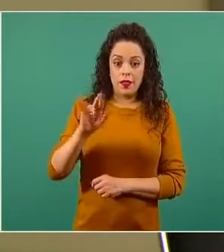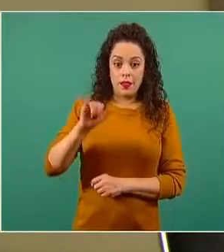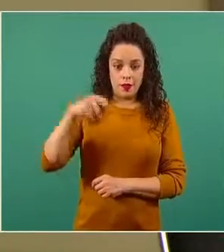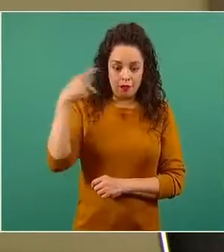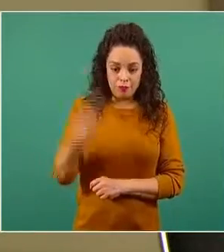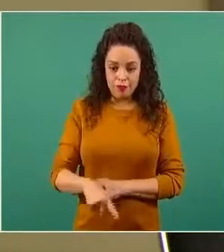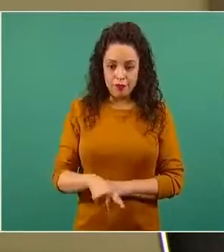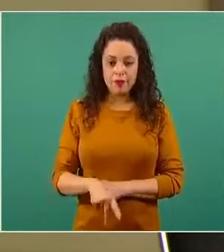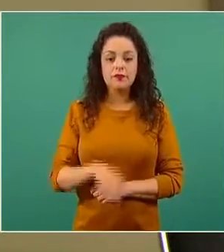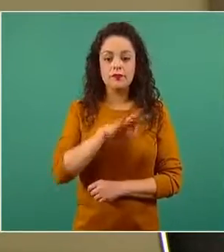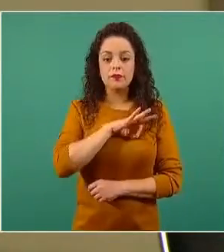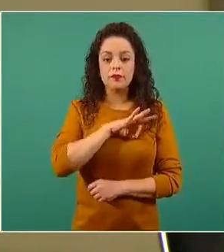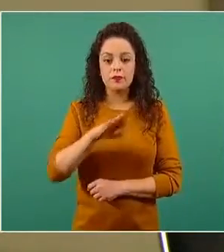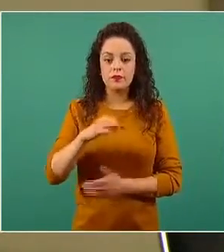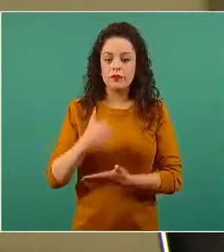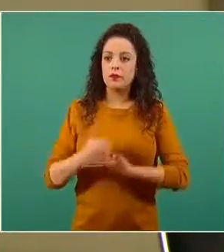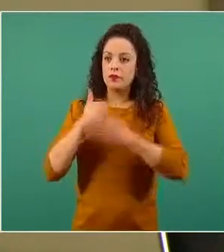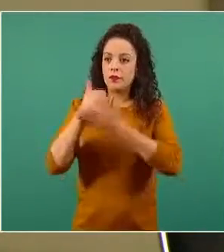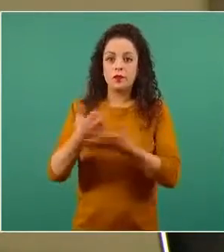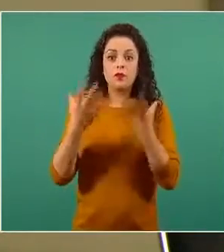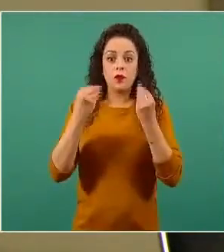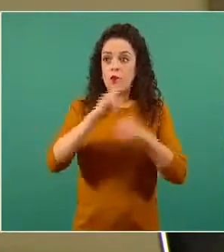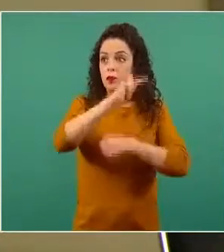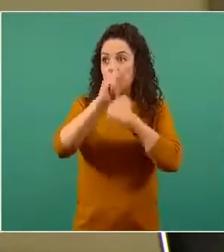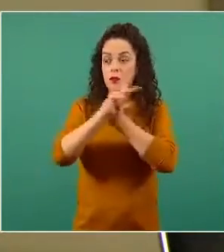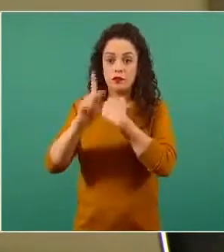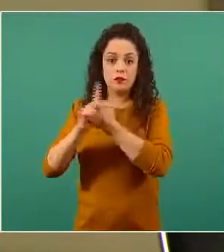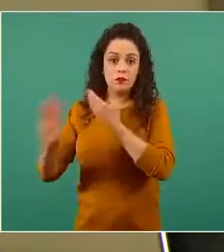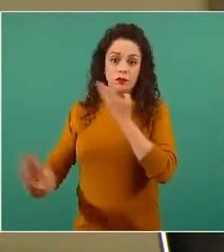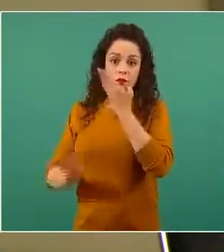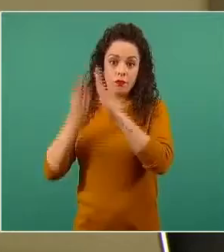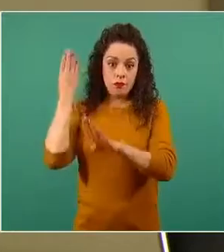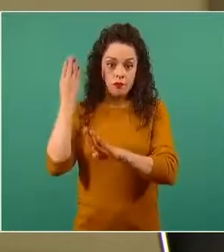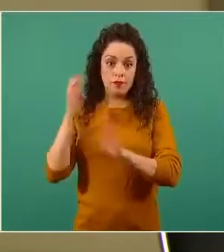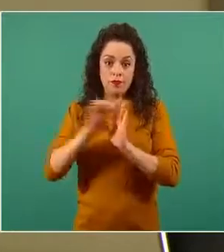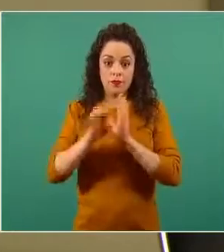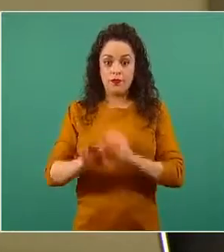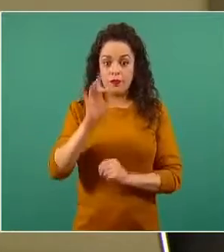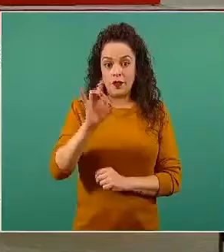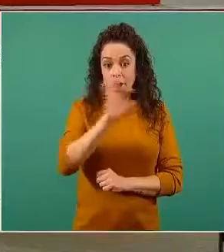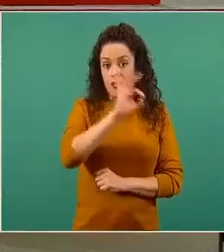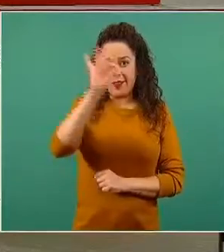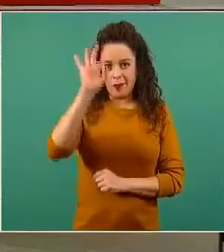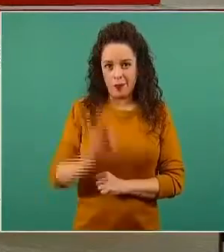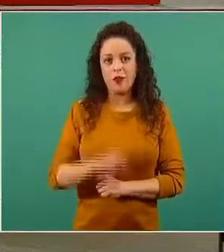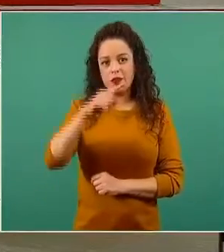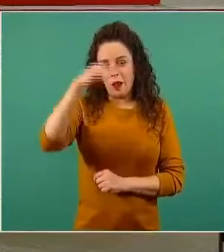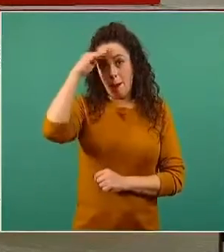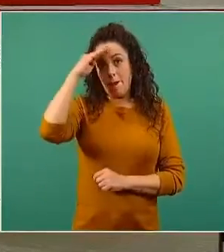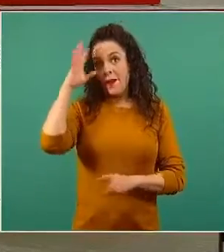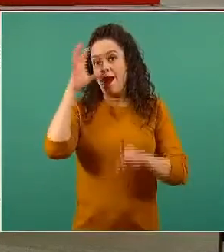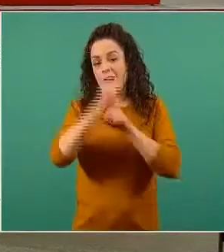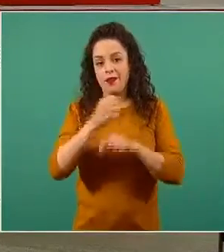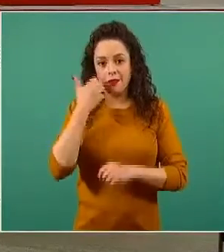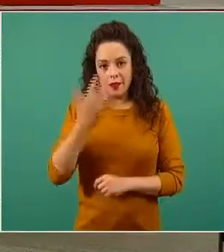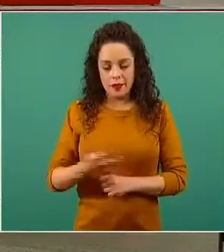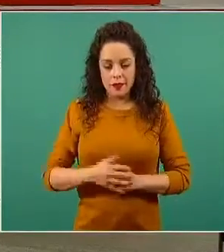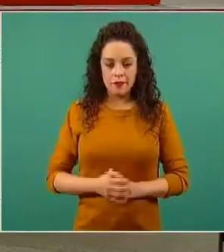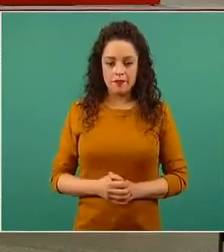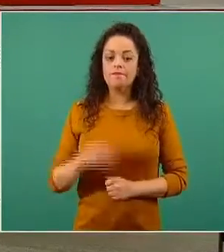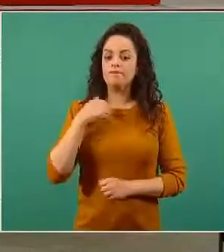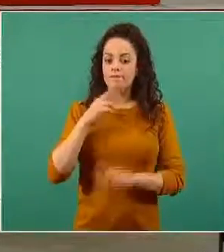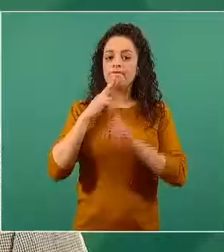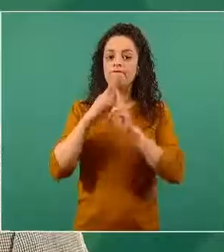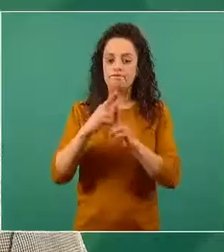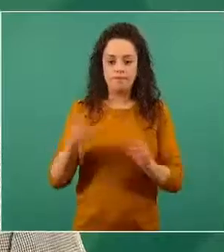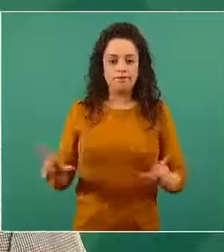pueda llegar a apoyar a tantos países en el mundo como el 30% de la producción. Cómo no, muchas gracias. Voy a contestar de manera muy breve